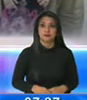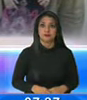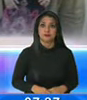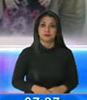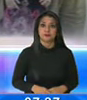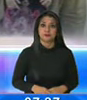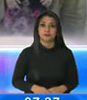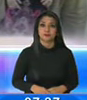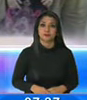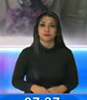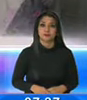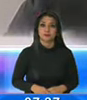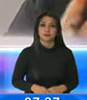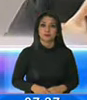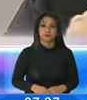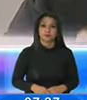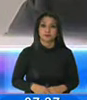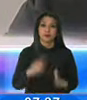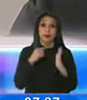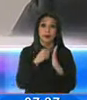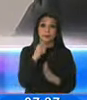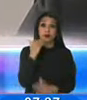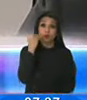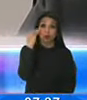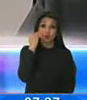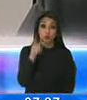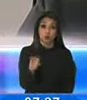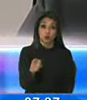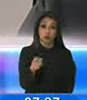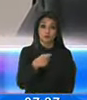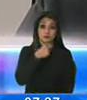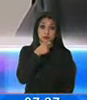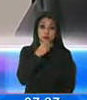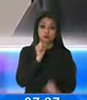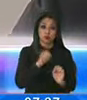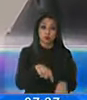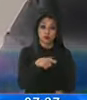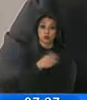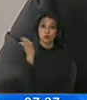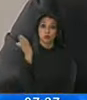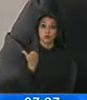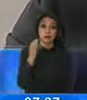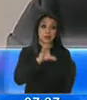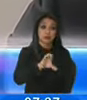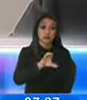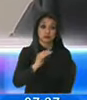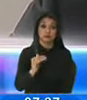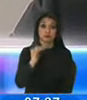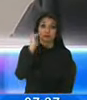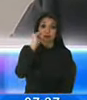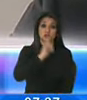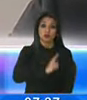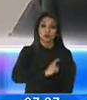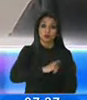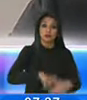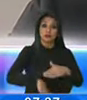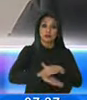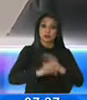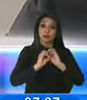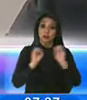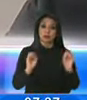hijos, siempre y cuando... y que no perciban una pensión jubilar mayor al sueldo